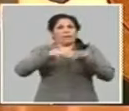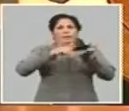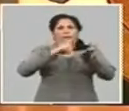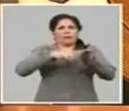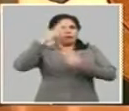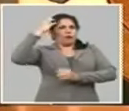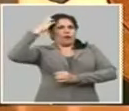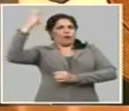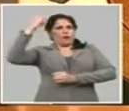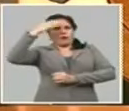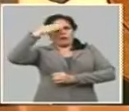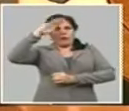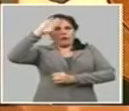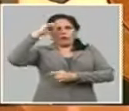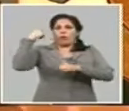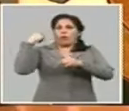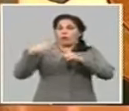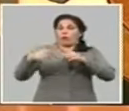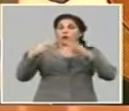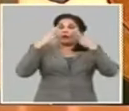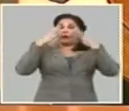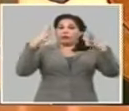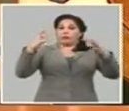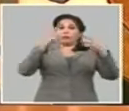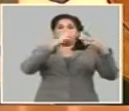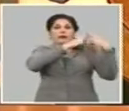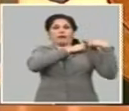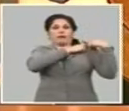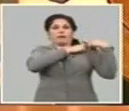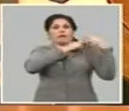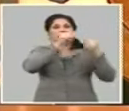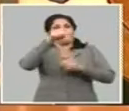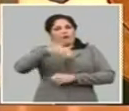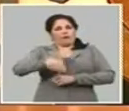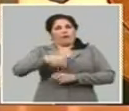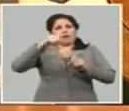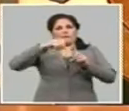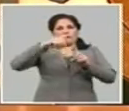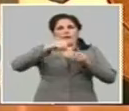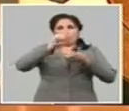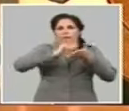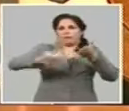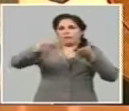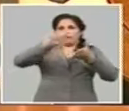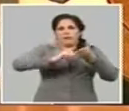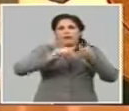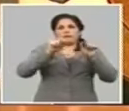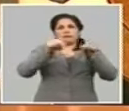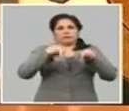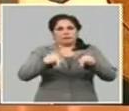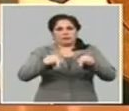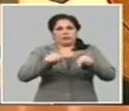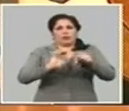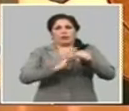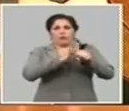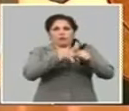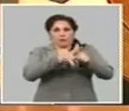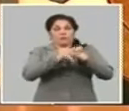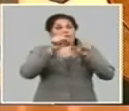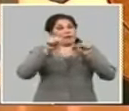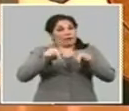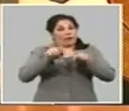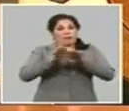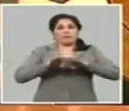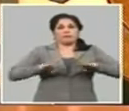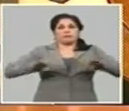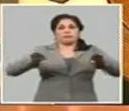gobierno y otros importantes responsables de las tareas que se acometen en el plan nacional de enfrentamiento desarrollamos ahora esta